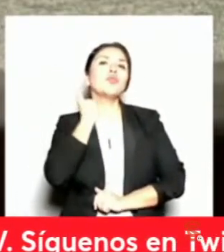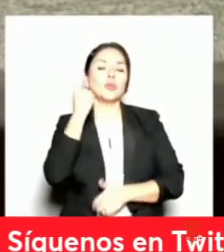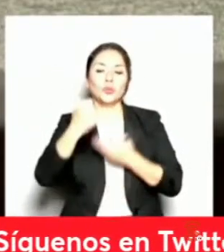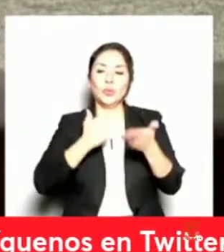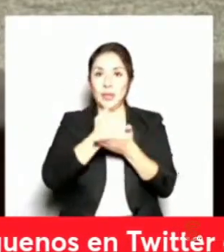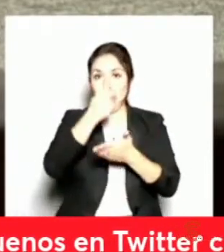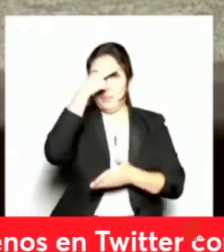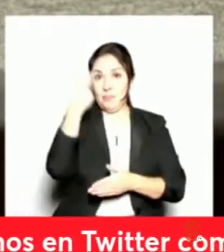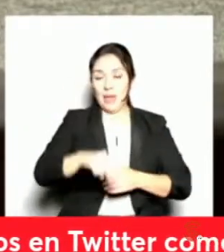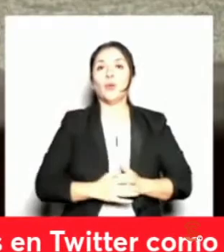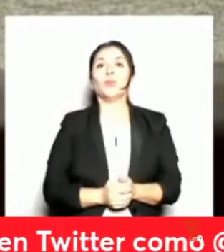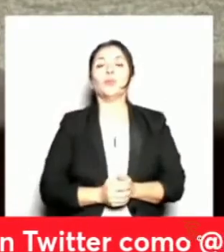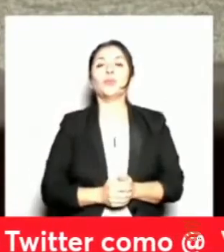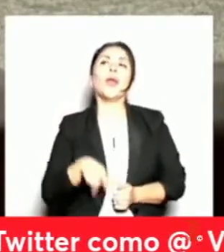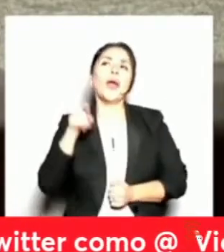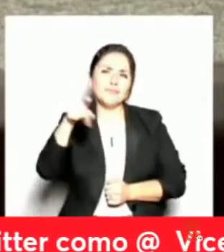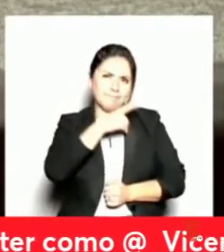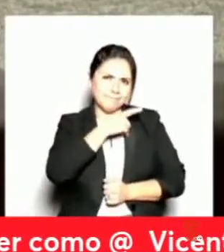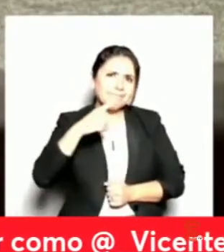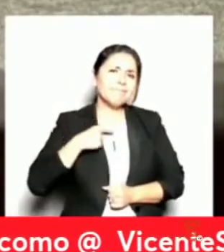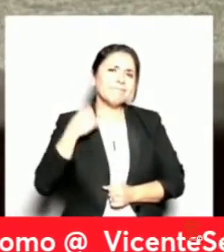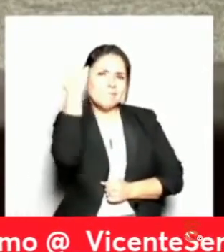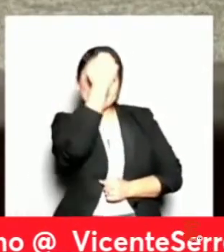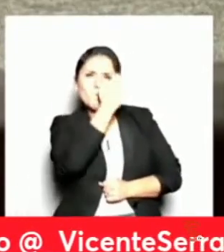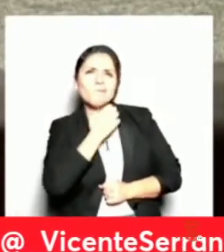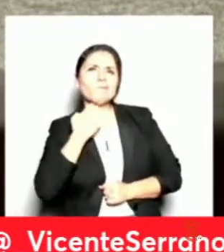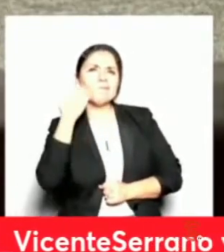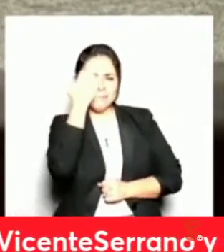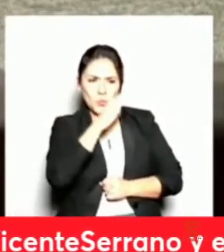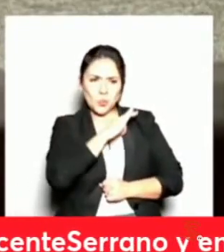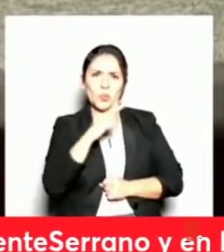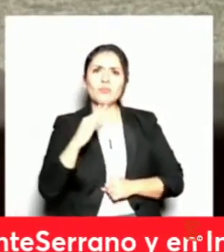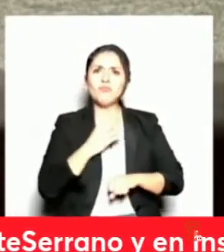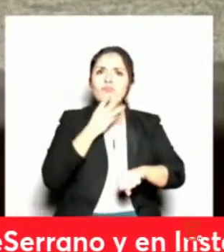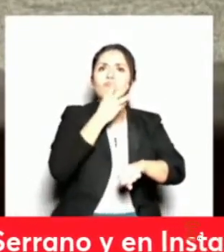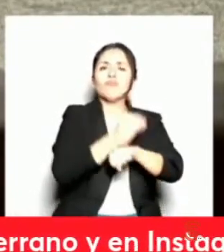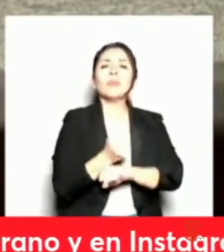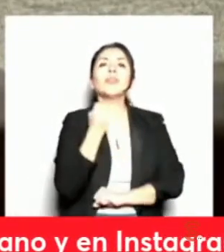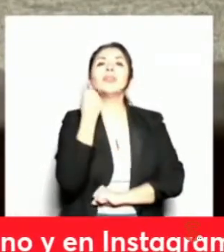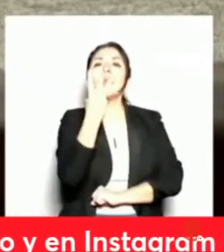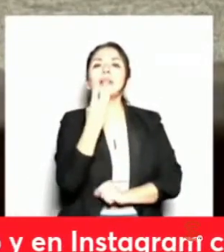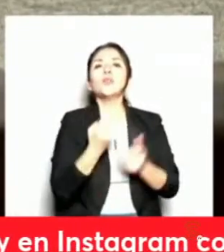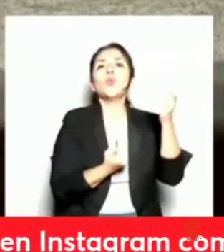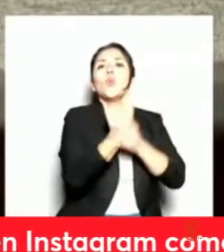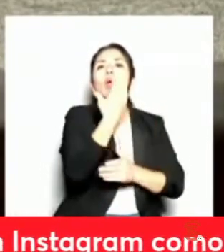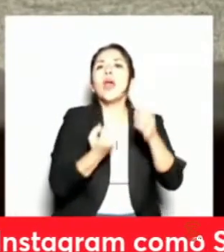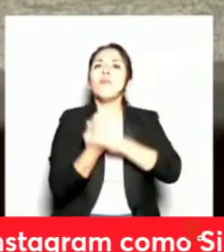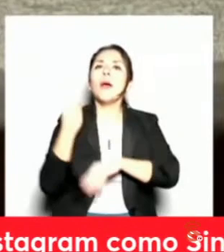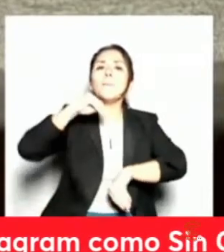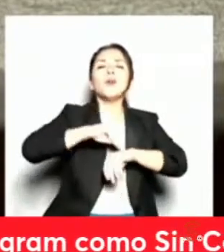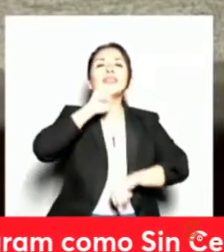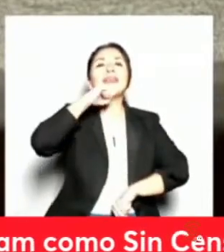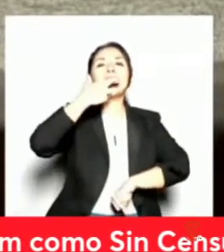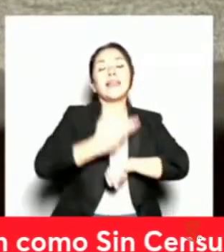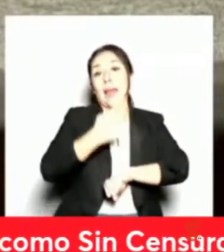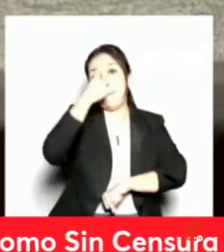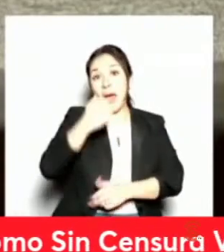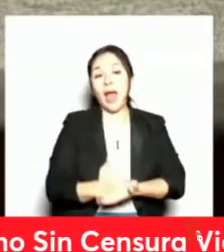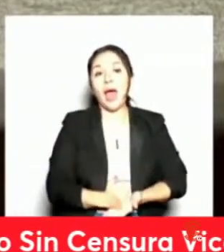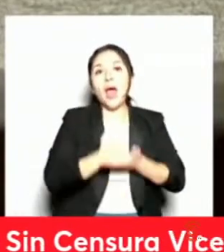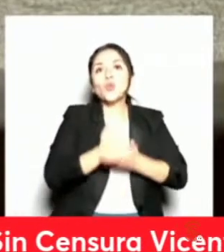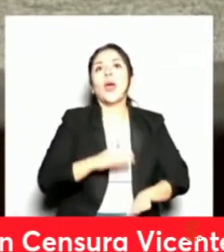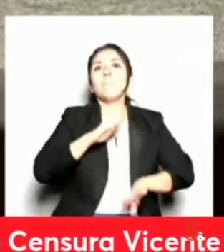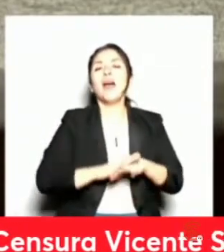México para que valore la creación de 3 nuevas secretarías que